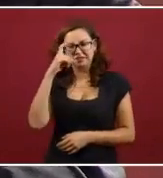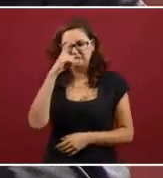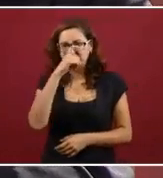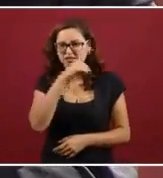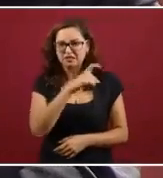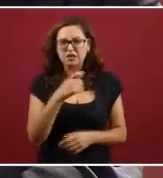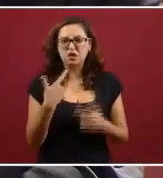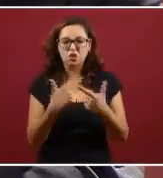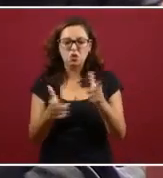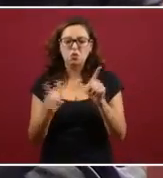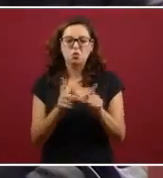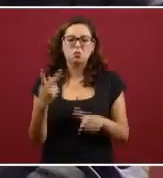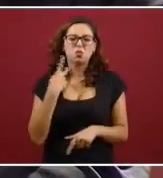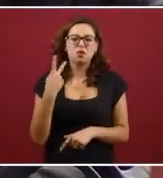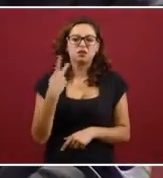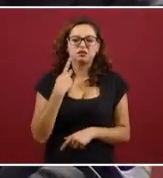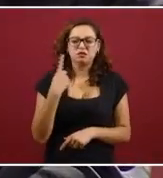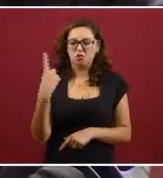un partido de Estado.